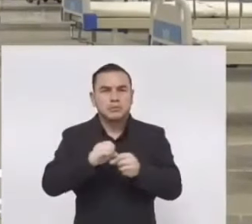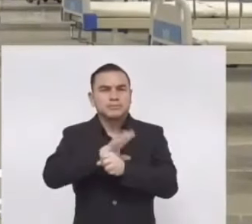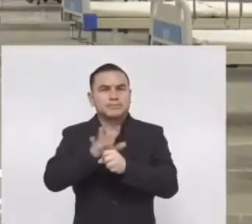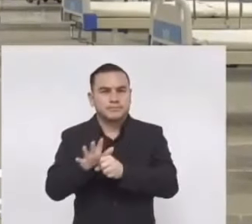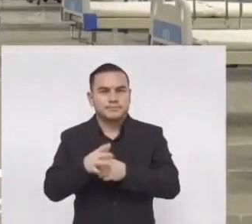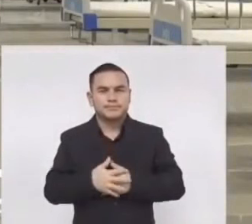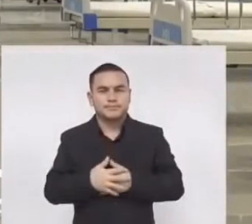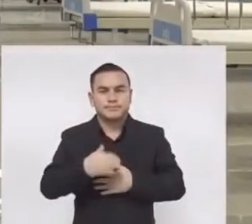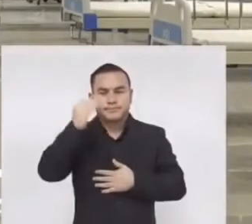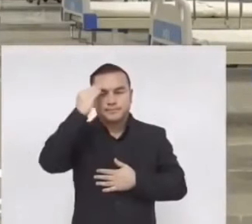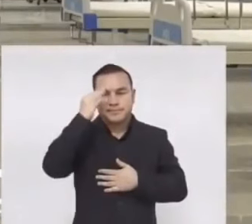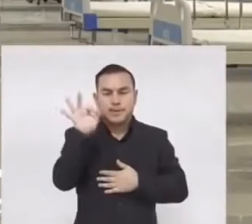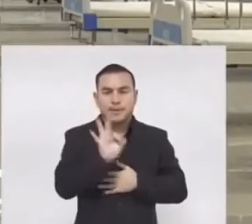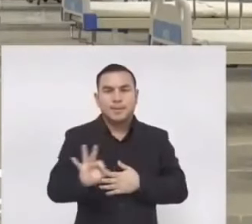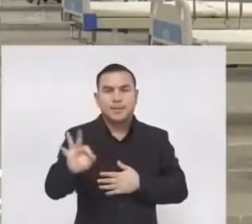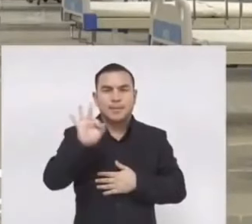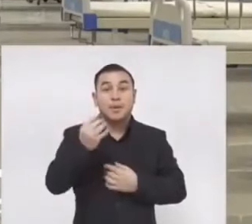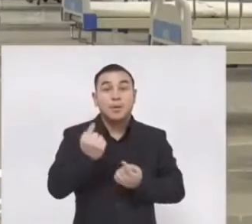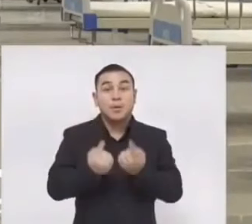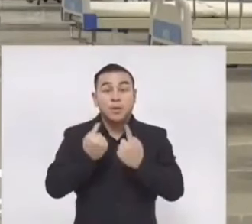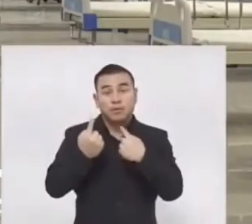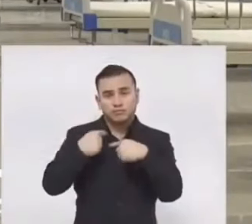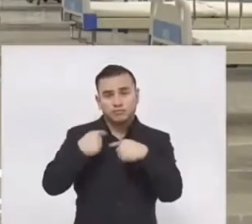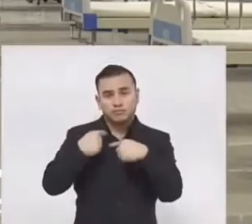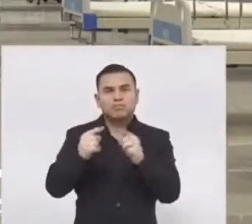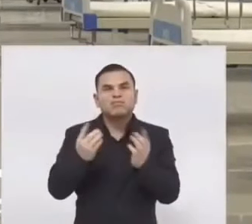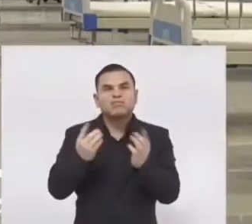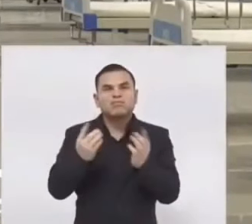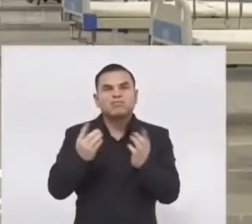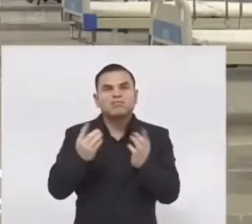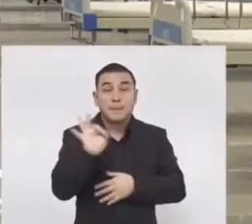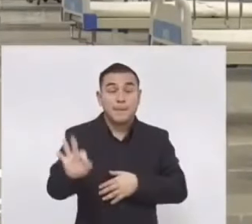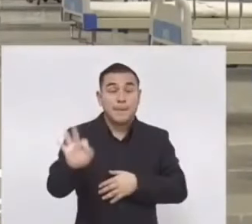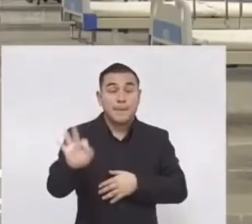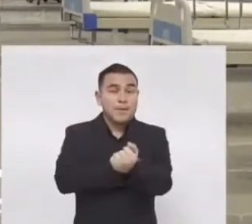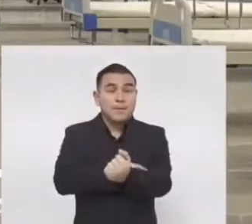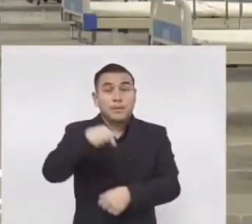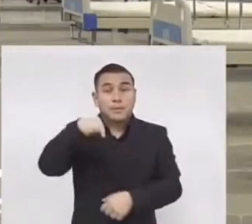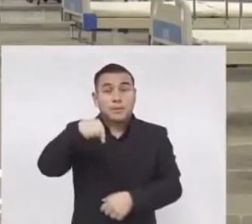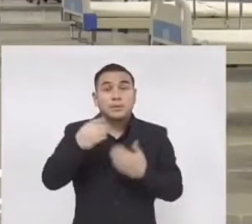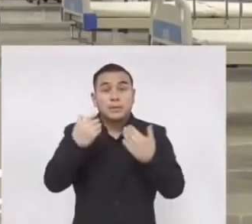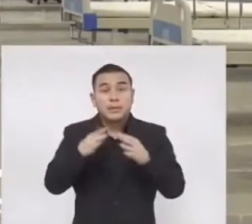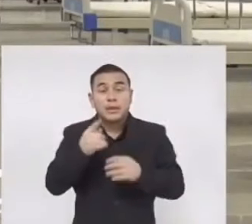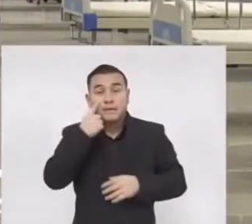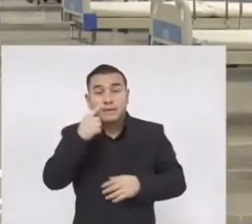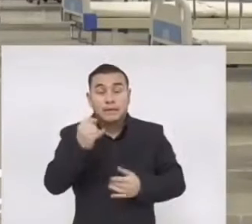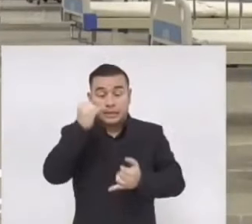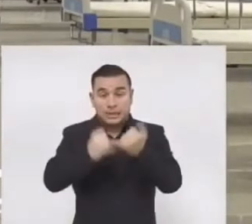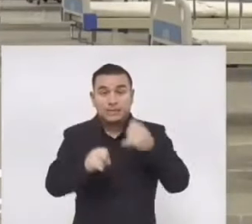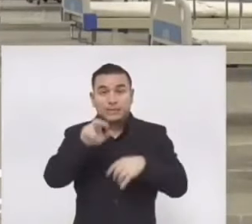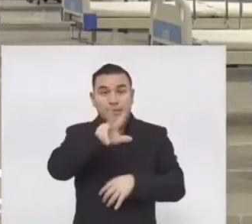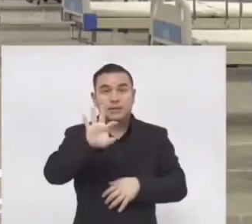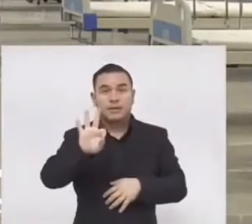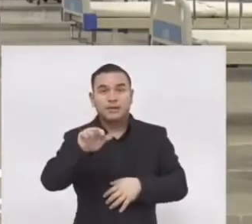aquí sale mejor seguir expandiendo esto y hacer esto el mejor hospital bueno ahorita ya cuando terminemos la tercera fase va a